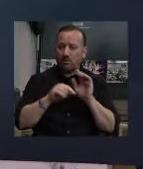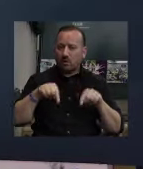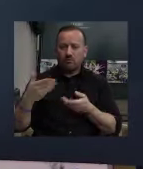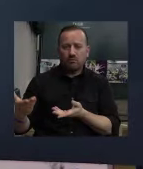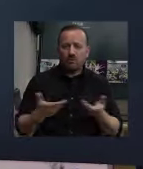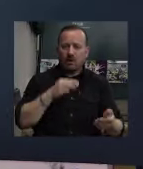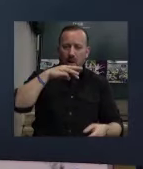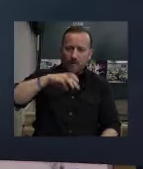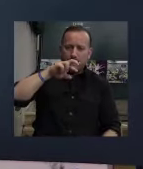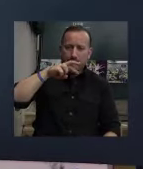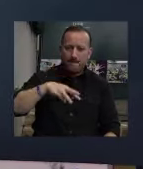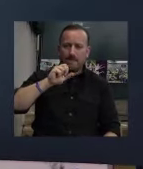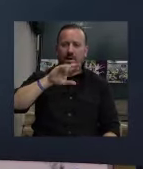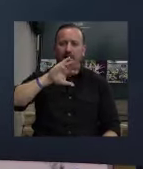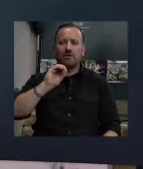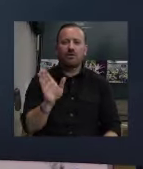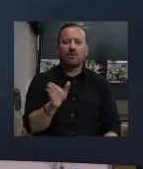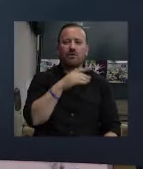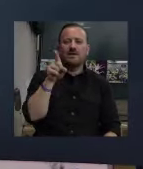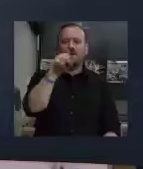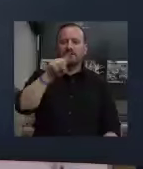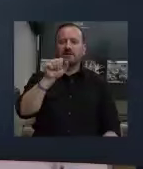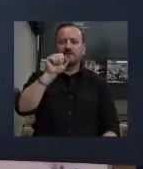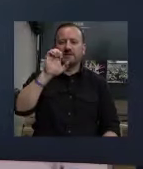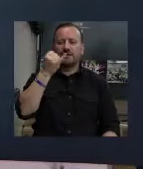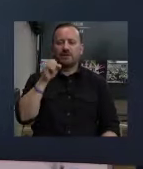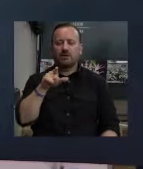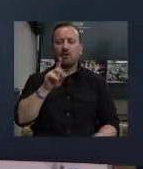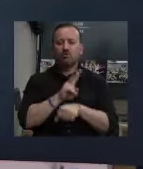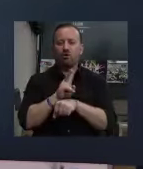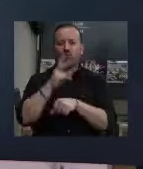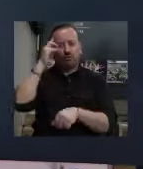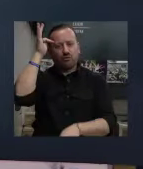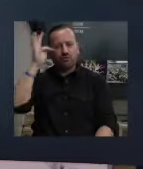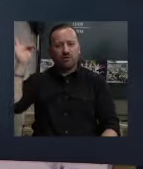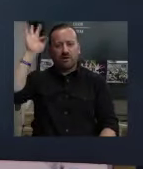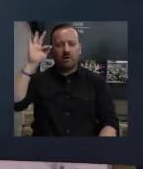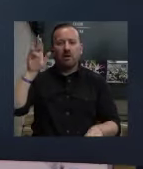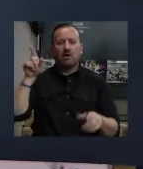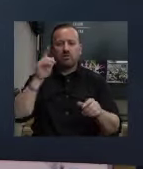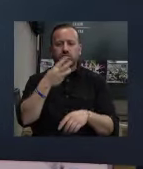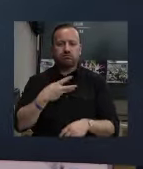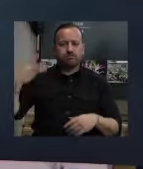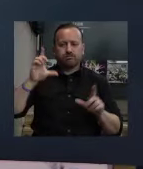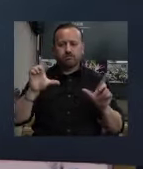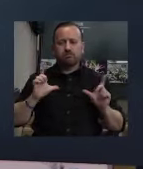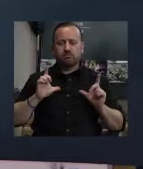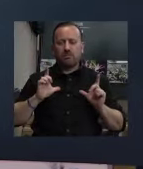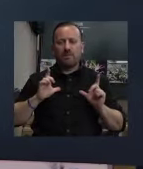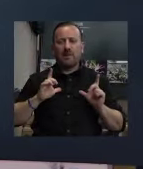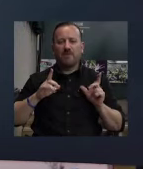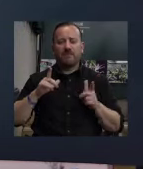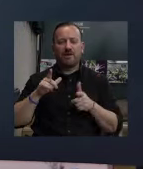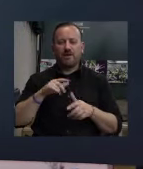Mario Enrique Vargas sence qui Es doctor en filosofía y Master en business administration experto en sostenibilidad e